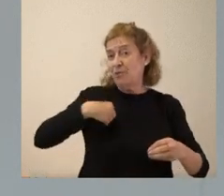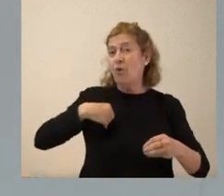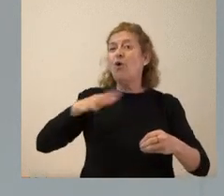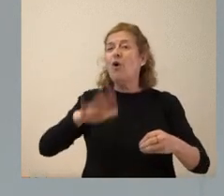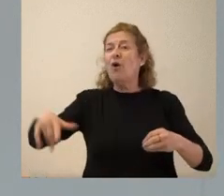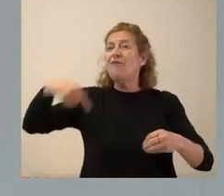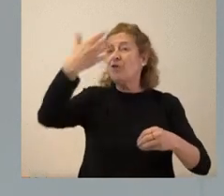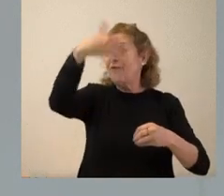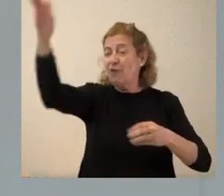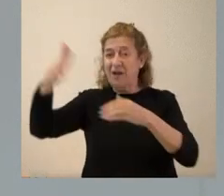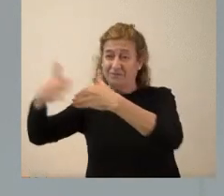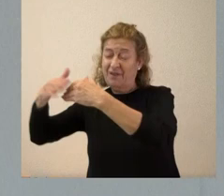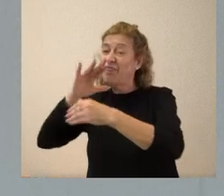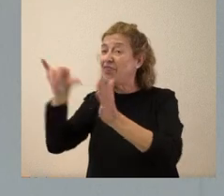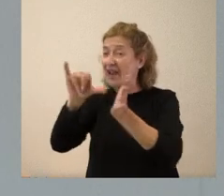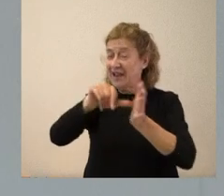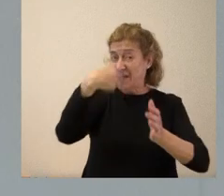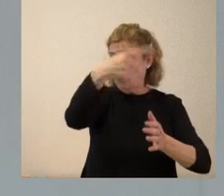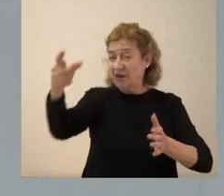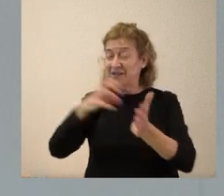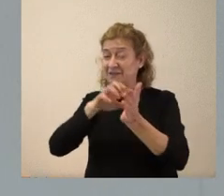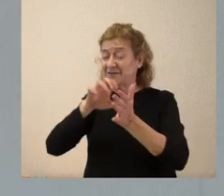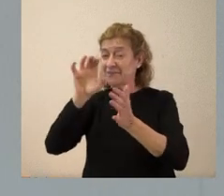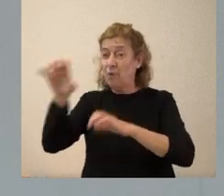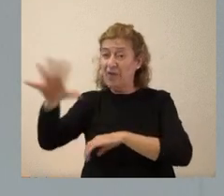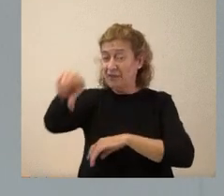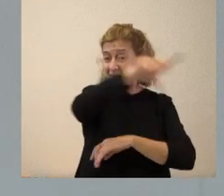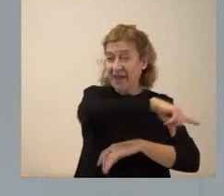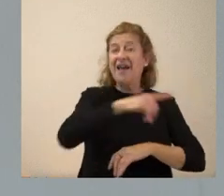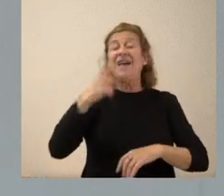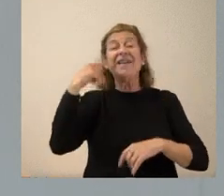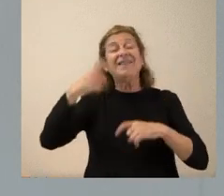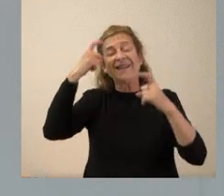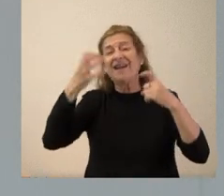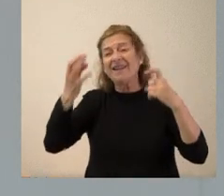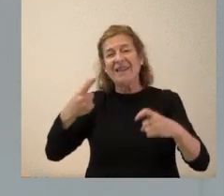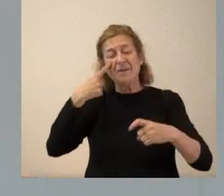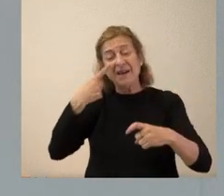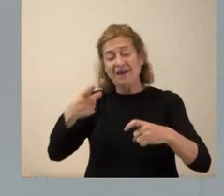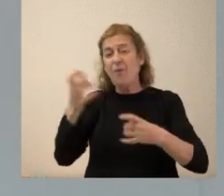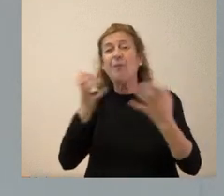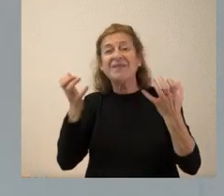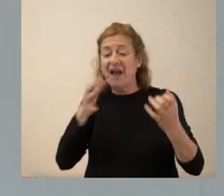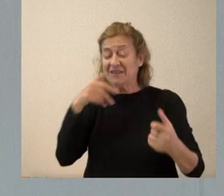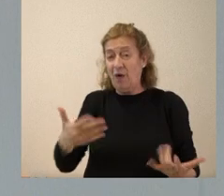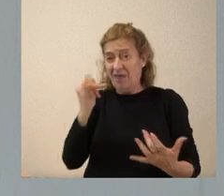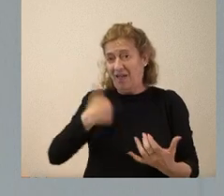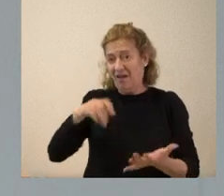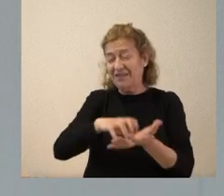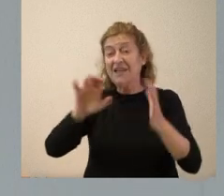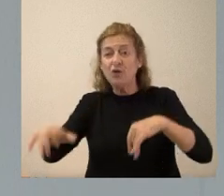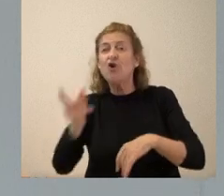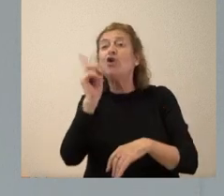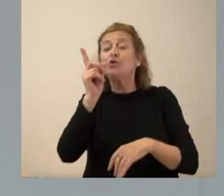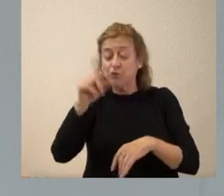comunidades autónomas vecinas y hermanas por tanto lo que se trata aquí es de explorar estas ventajas competitivas que ya tenemos en Castilla y león solo